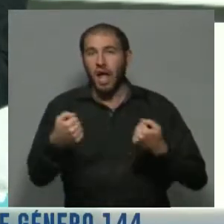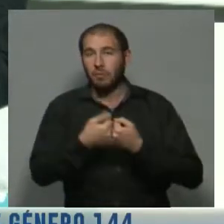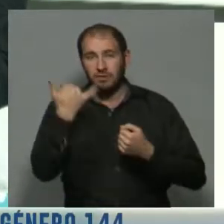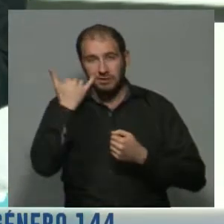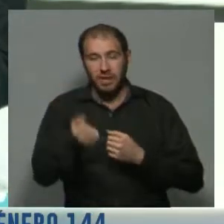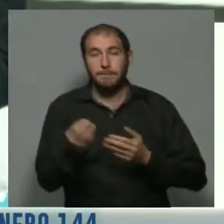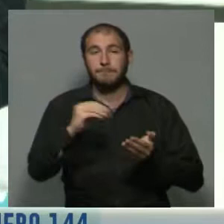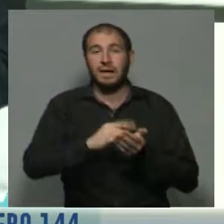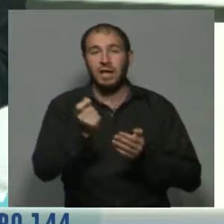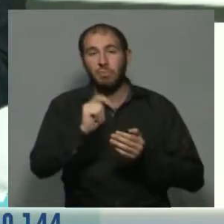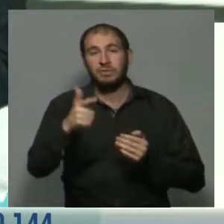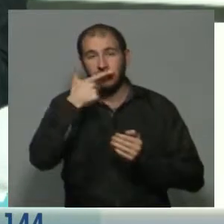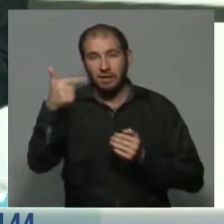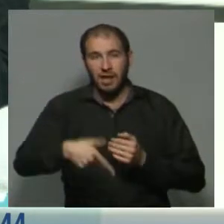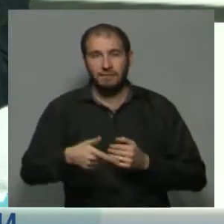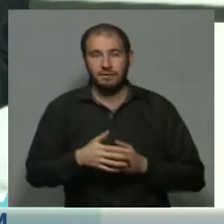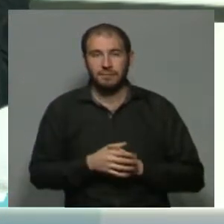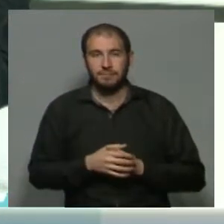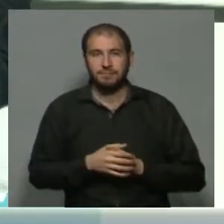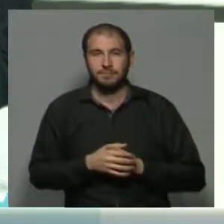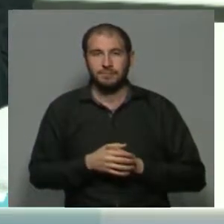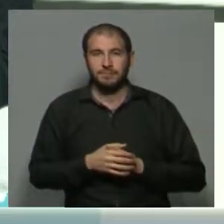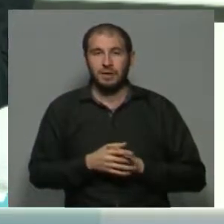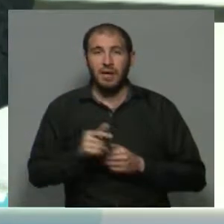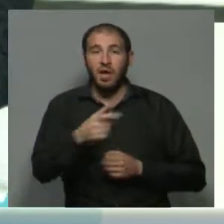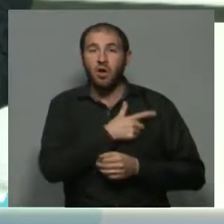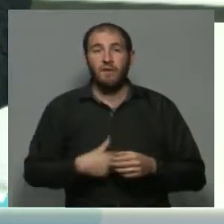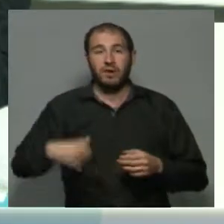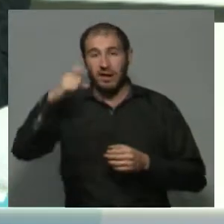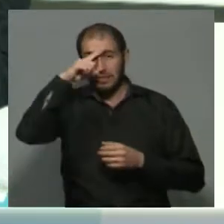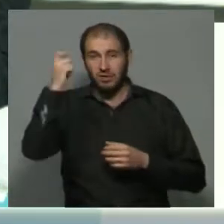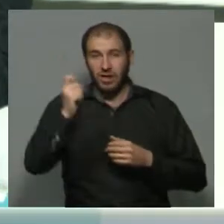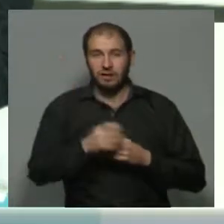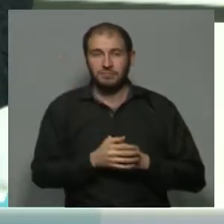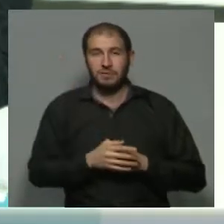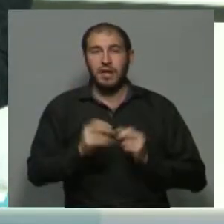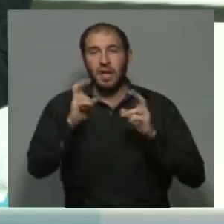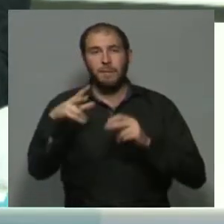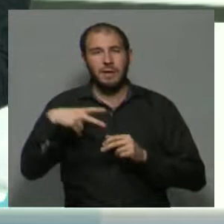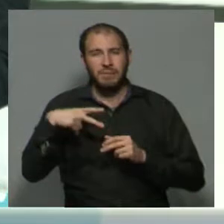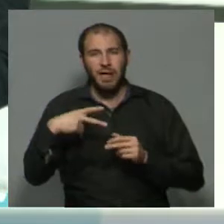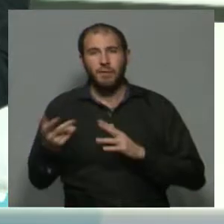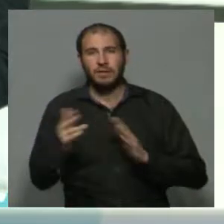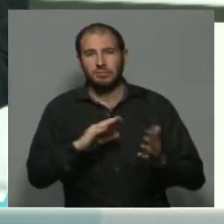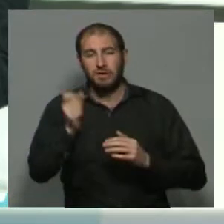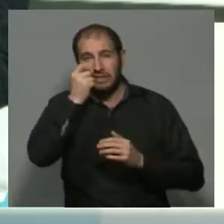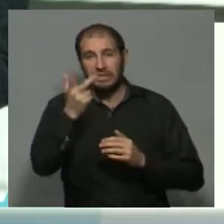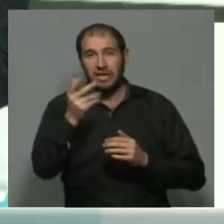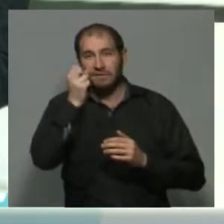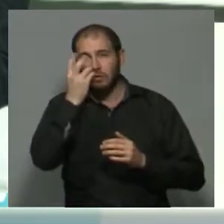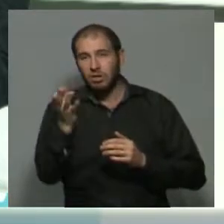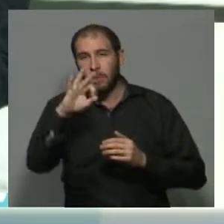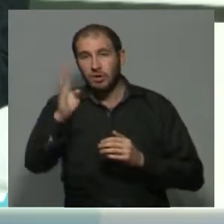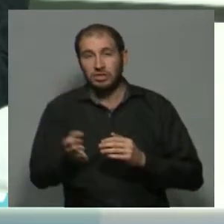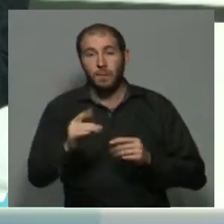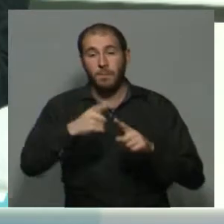acordados, más los incrementos de los combustibles, ya el gobierno nacional, los analistas privados, estimamos un